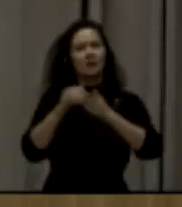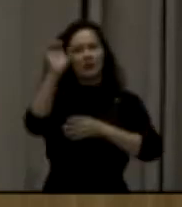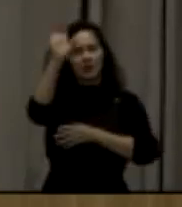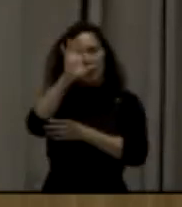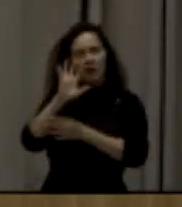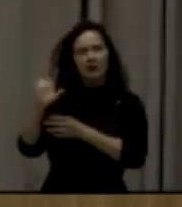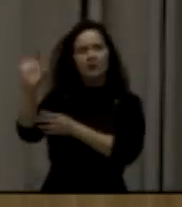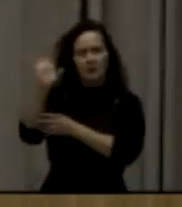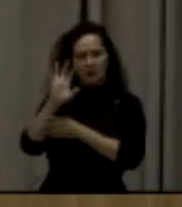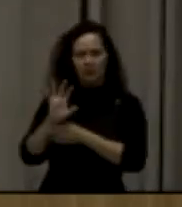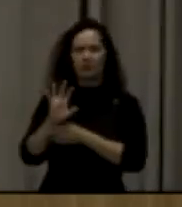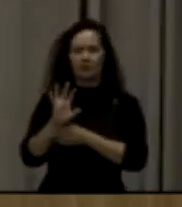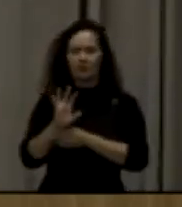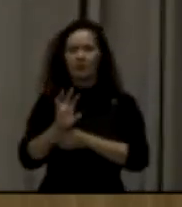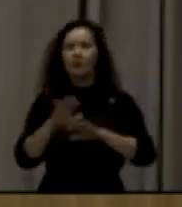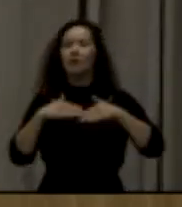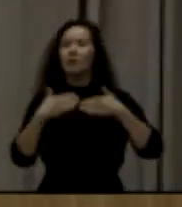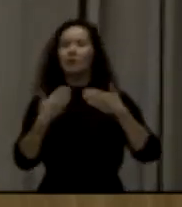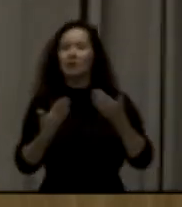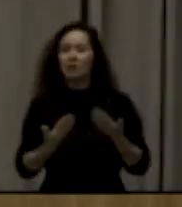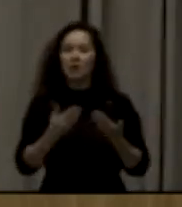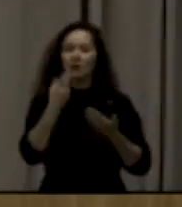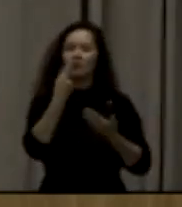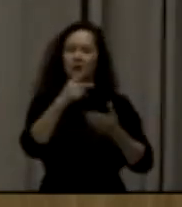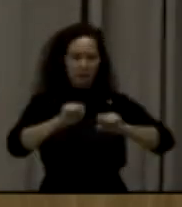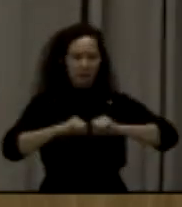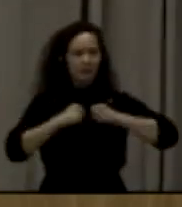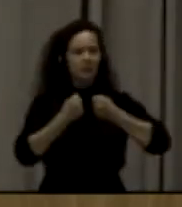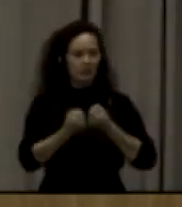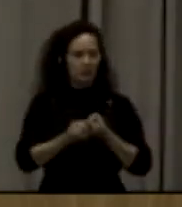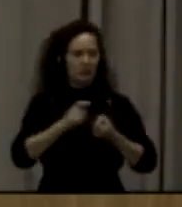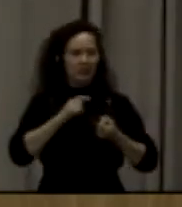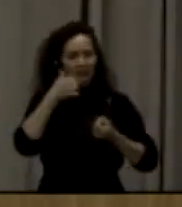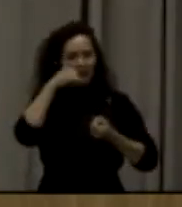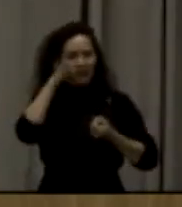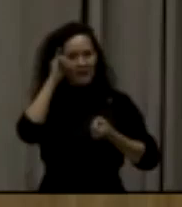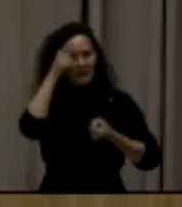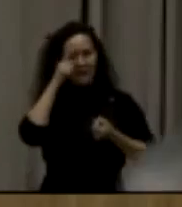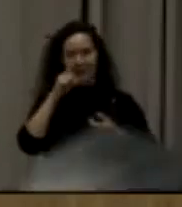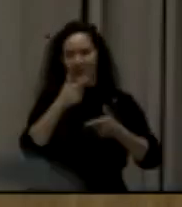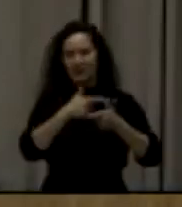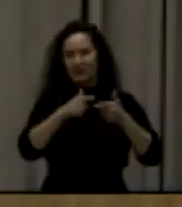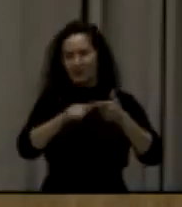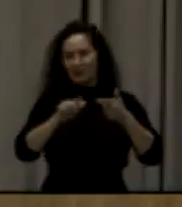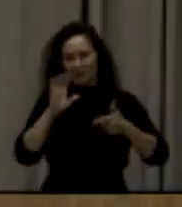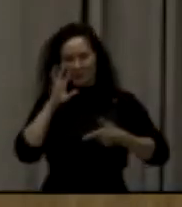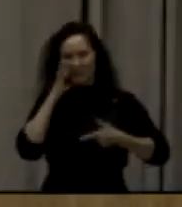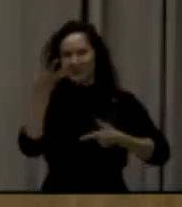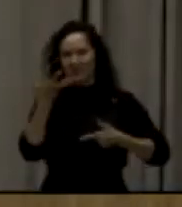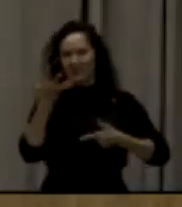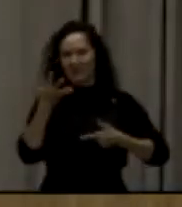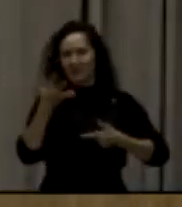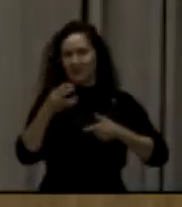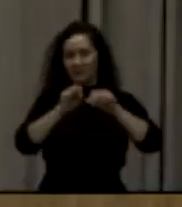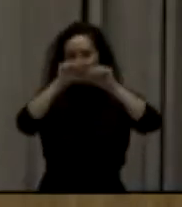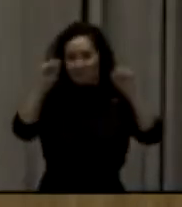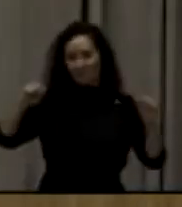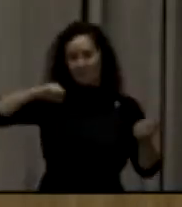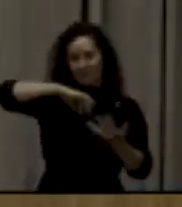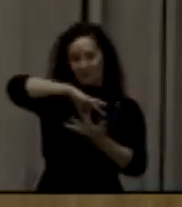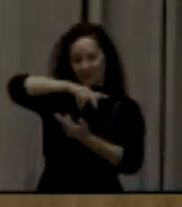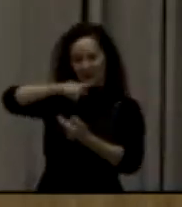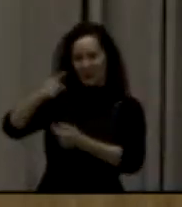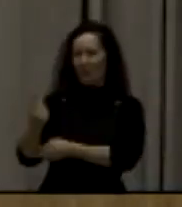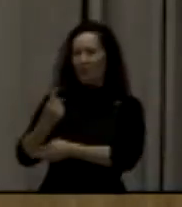Cuáles han sido los escollos que nos han impedido avanzar hacia un sistema universal único